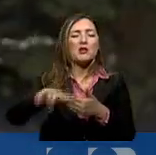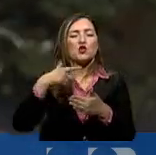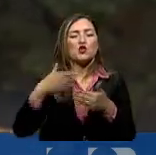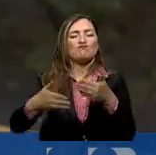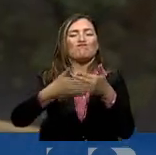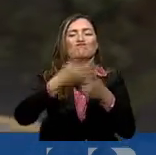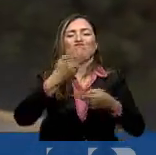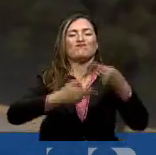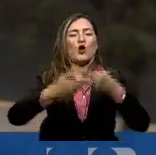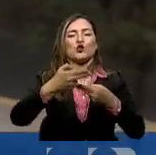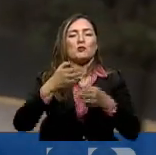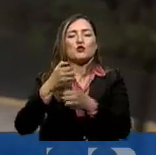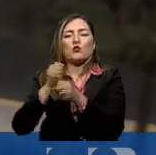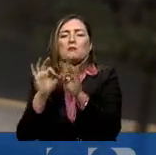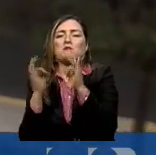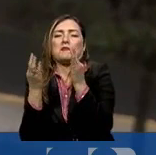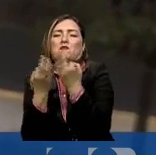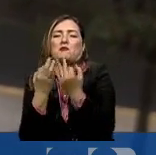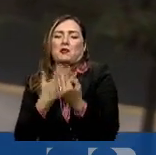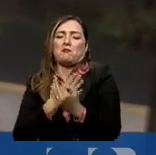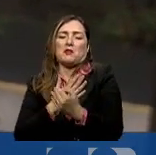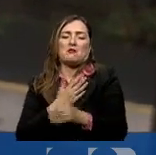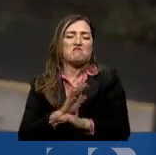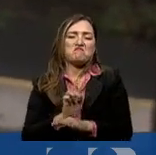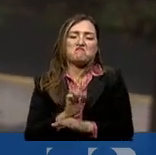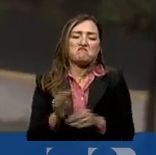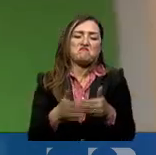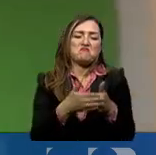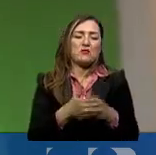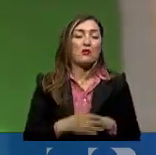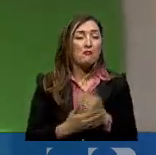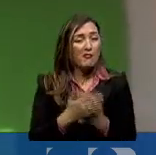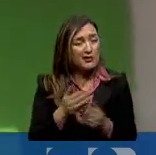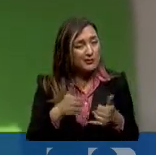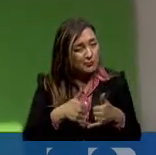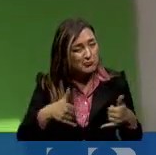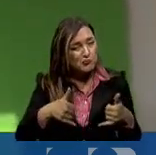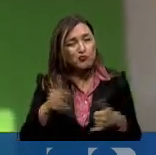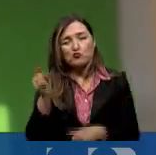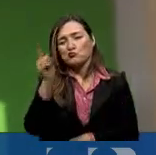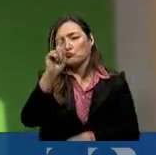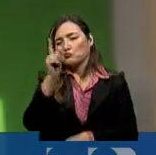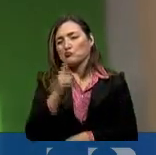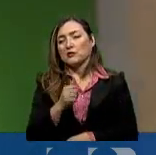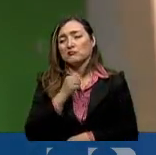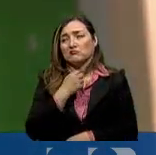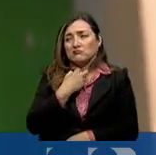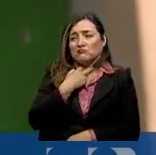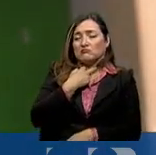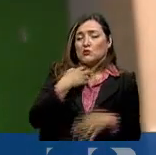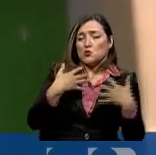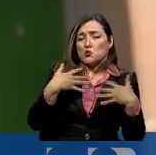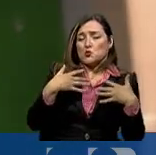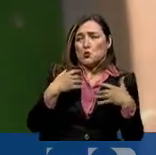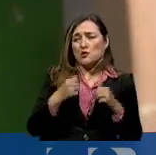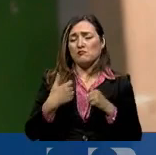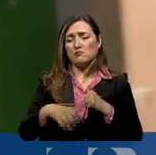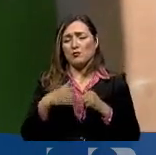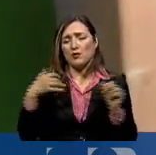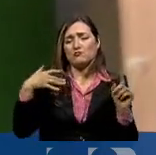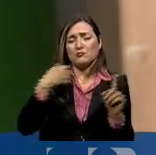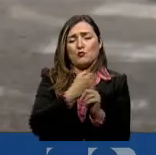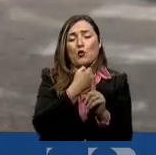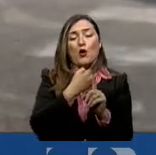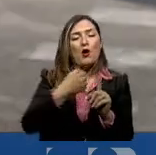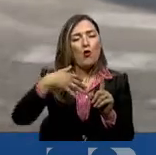persona. Actualmente, para los comerciantes, abrir sus tiendas no es nada sencillo. El miedo a sufrir algún atentado por parte de grupos criminales